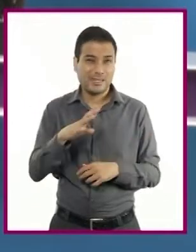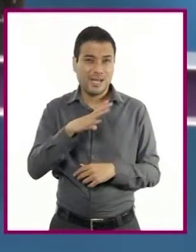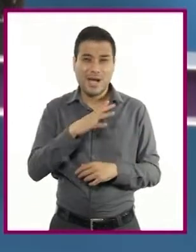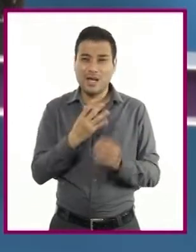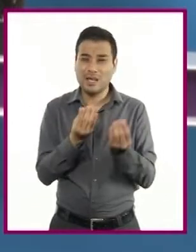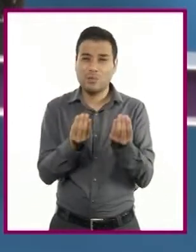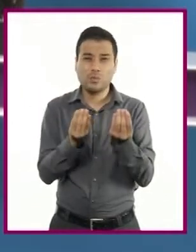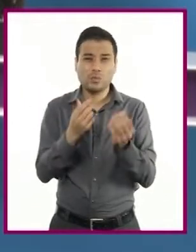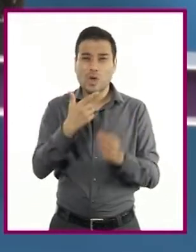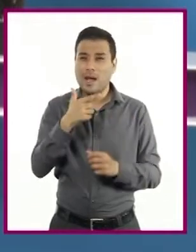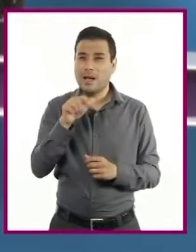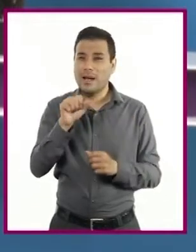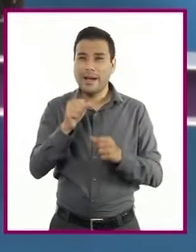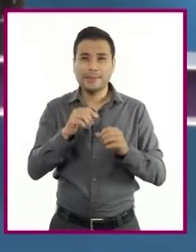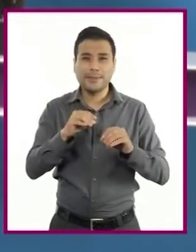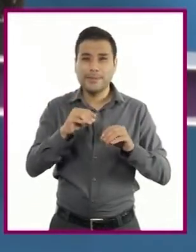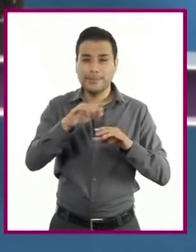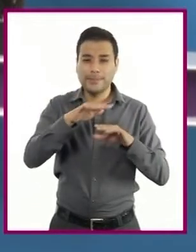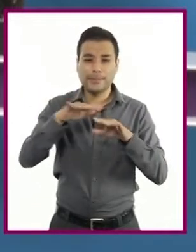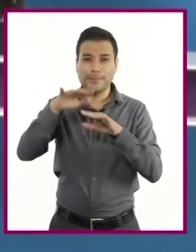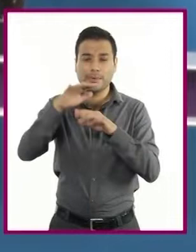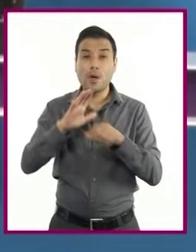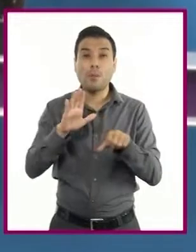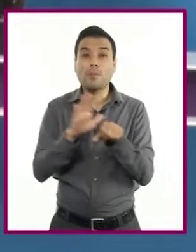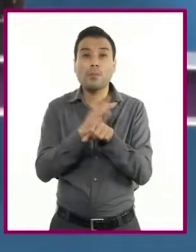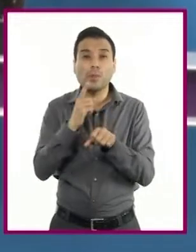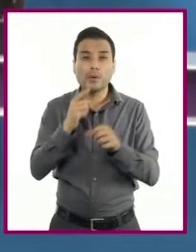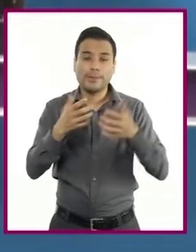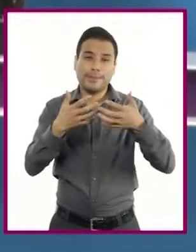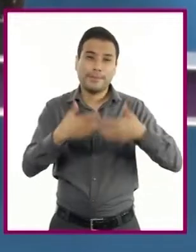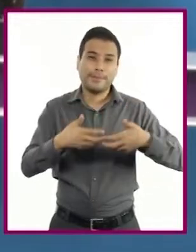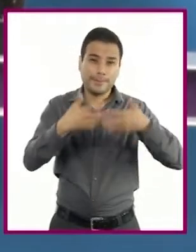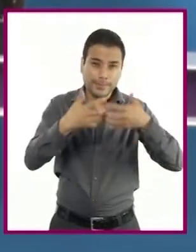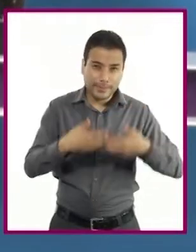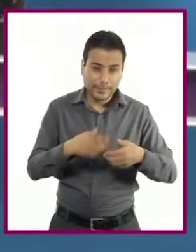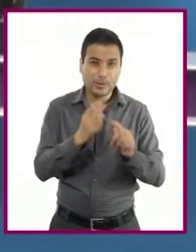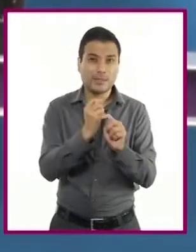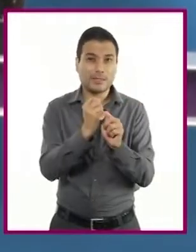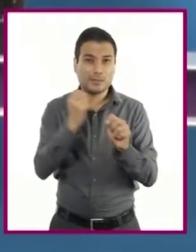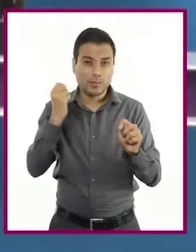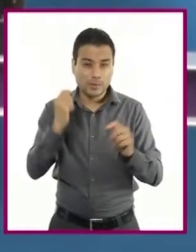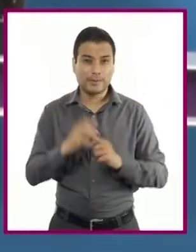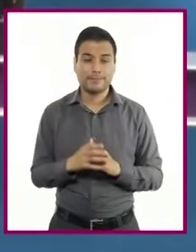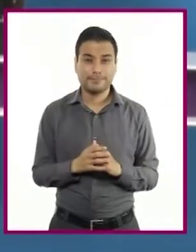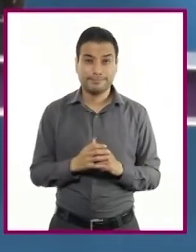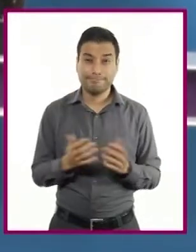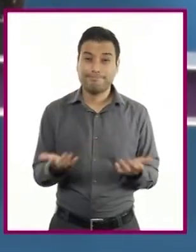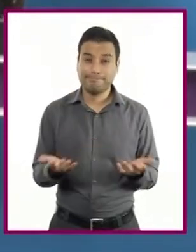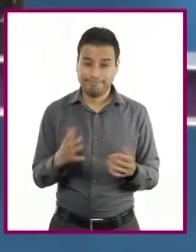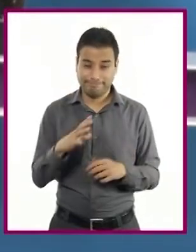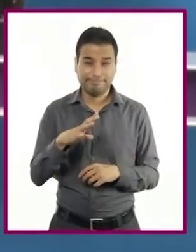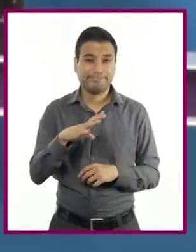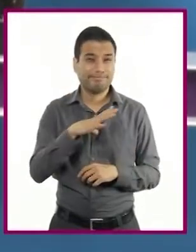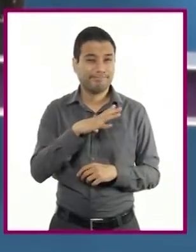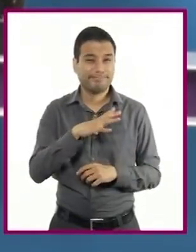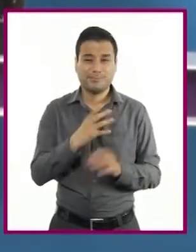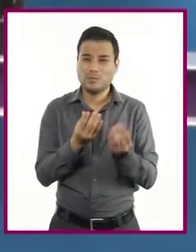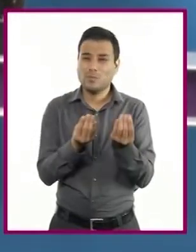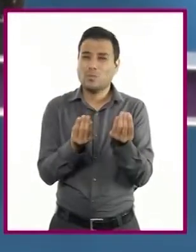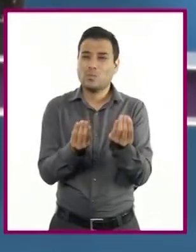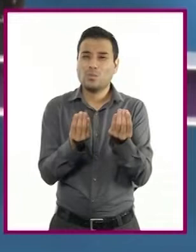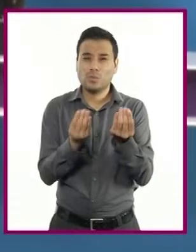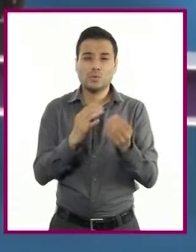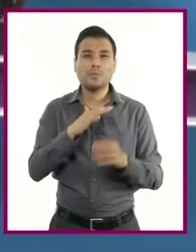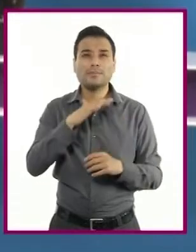gases contaminantes derivados de la industria y el transporte han generado la presencia de partículas suspendidas